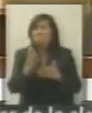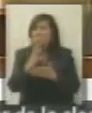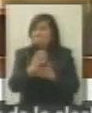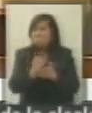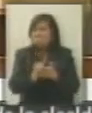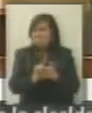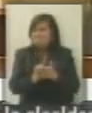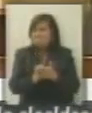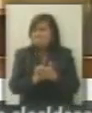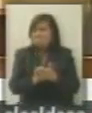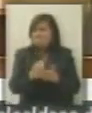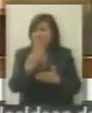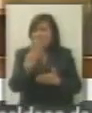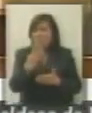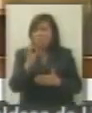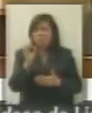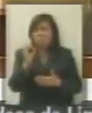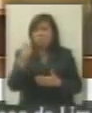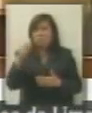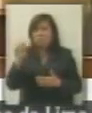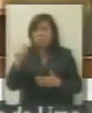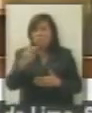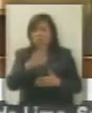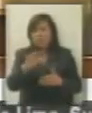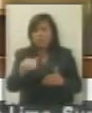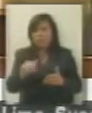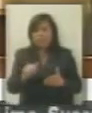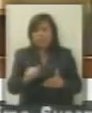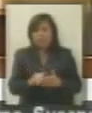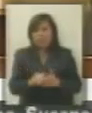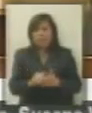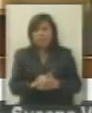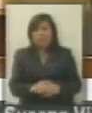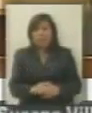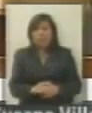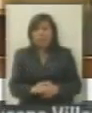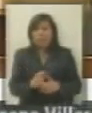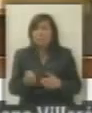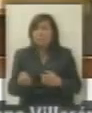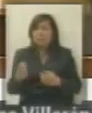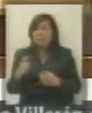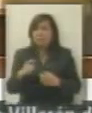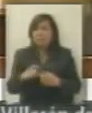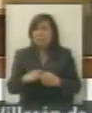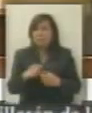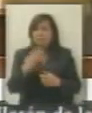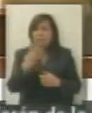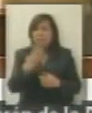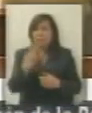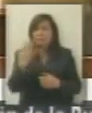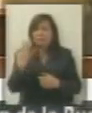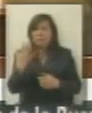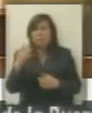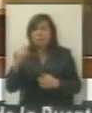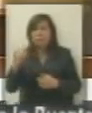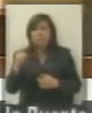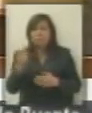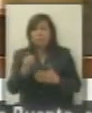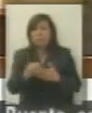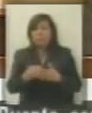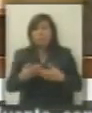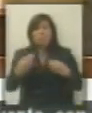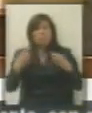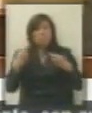reducido a solo 4% de la población. Se han incorporado cerca de 45.000 docentes a la